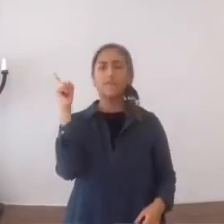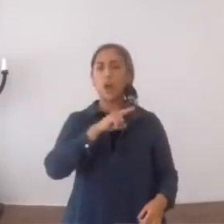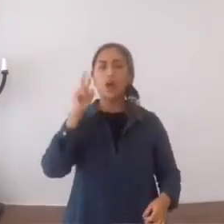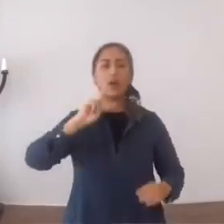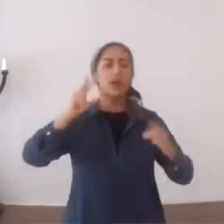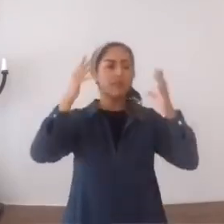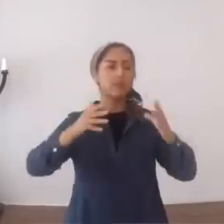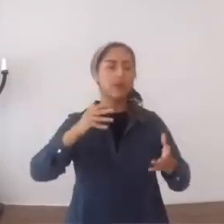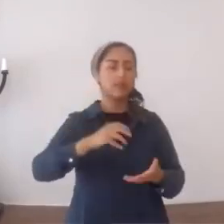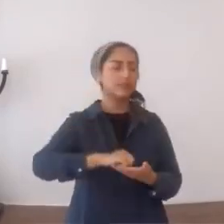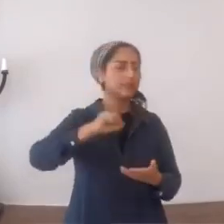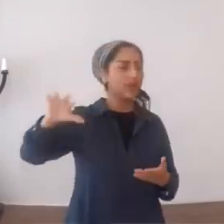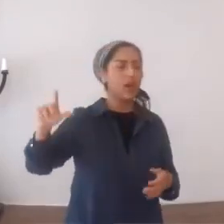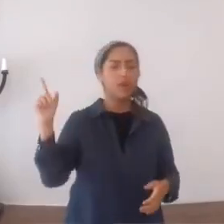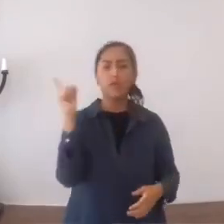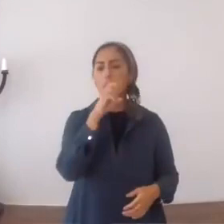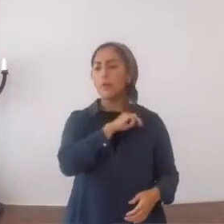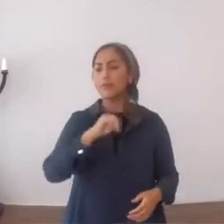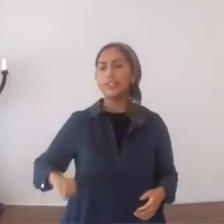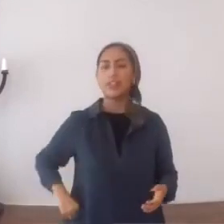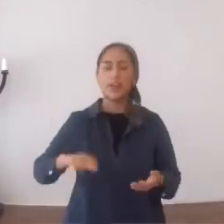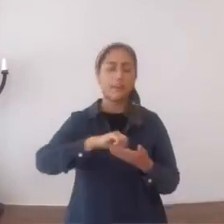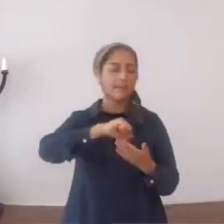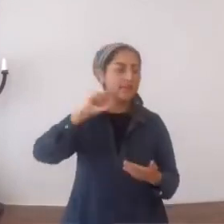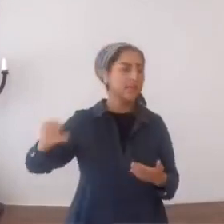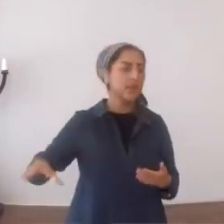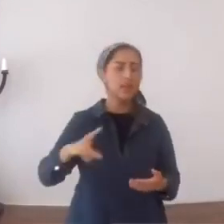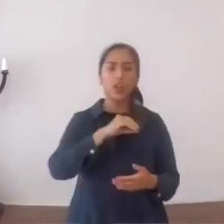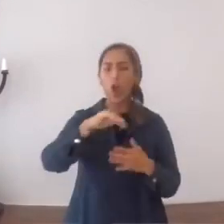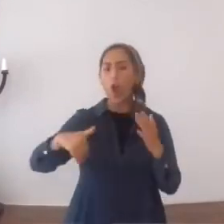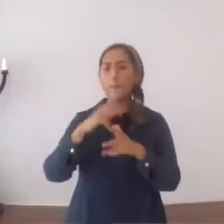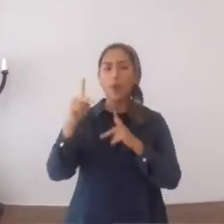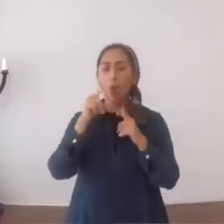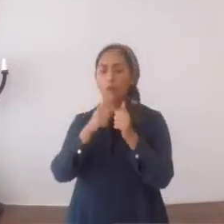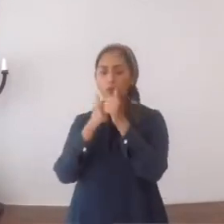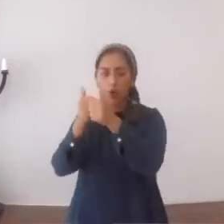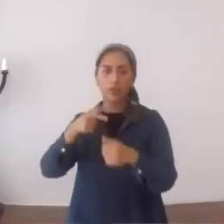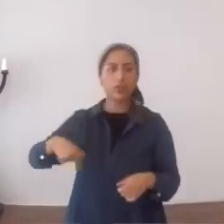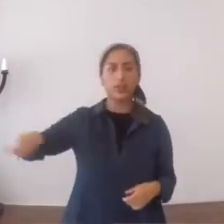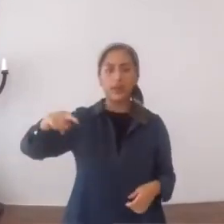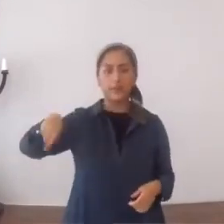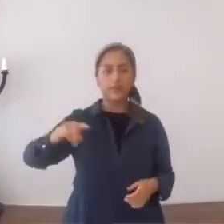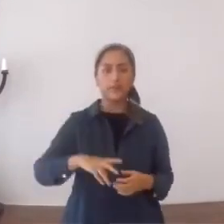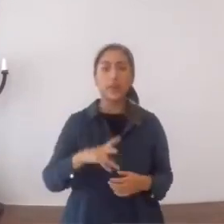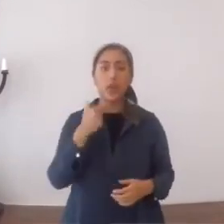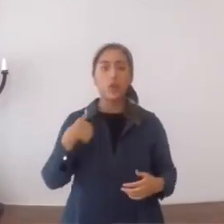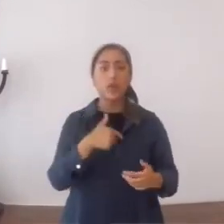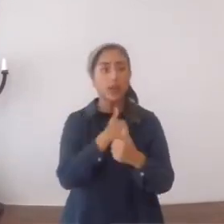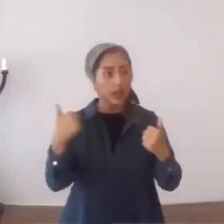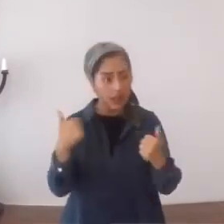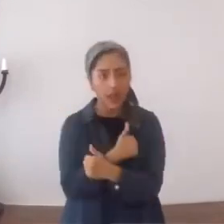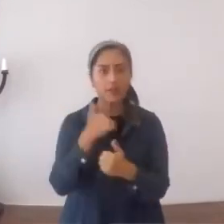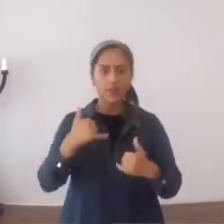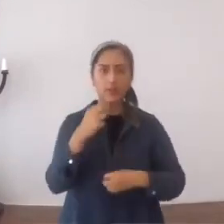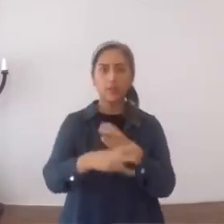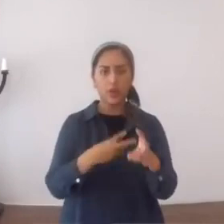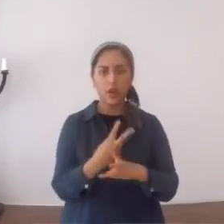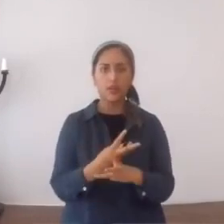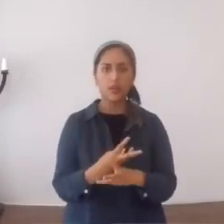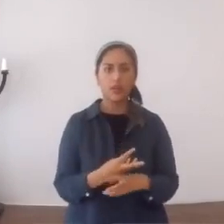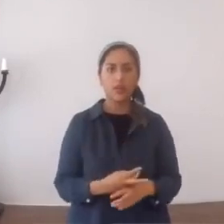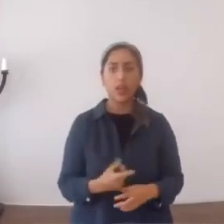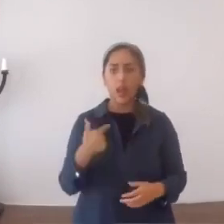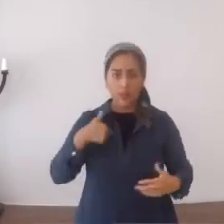y al falso profeta y al antimashiach y a todos sus seguidores, y amamos a este